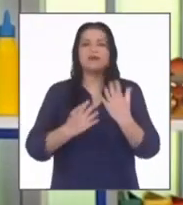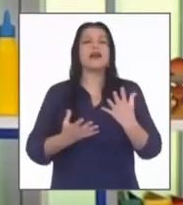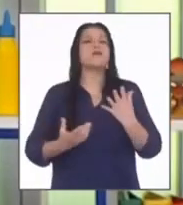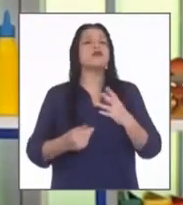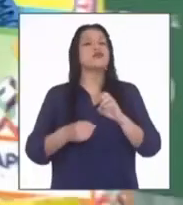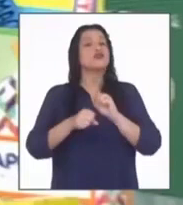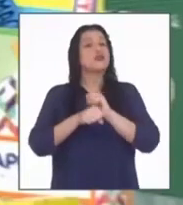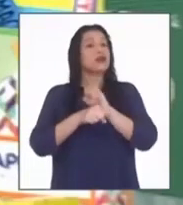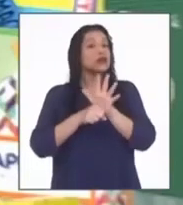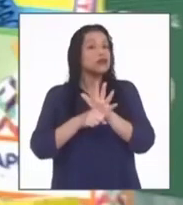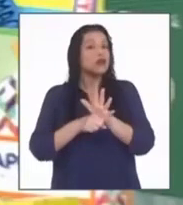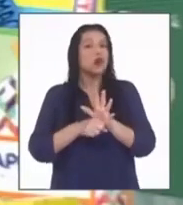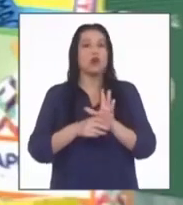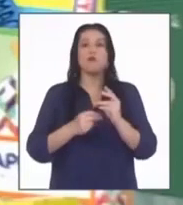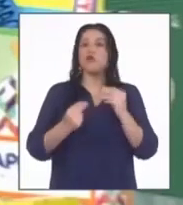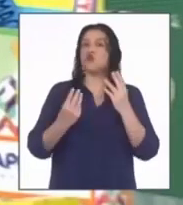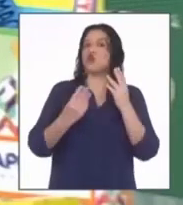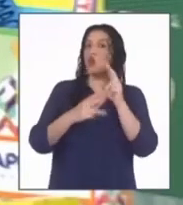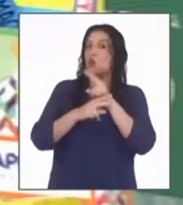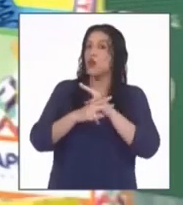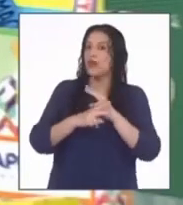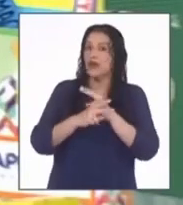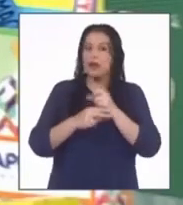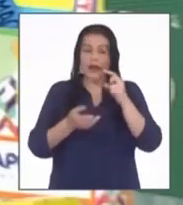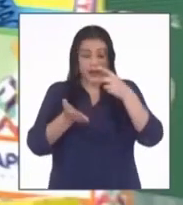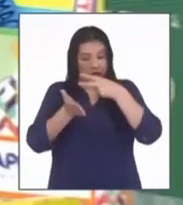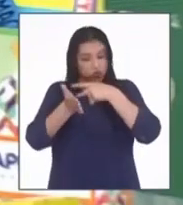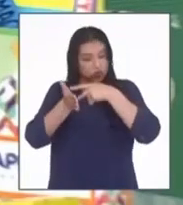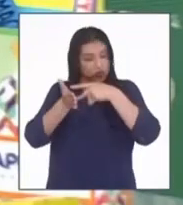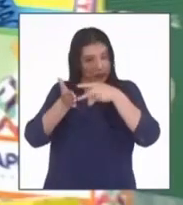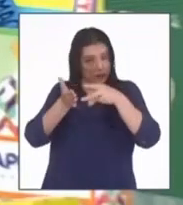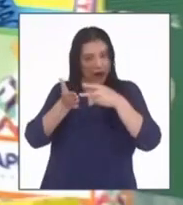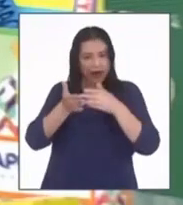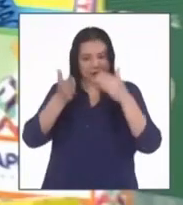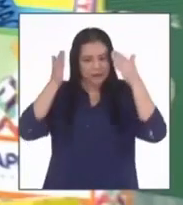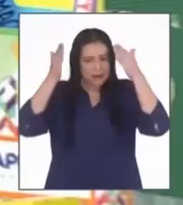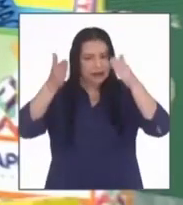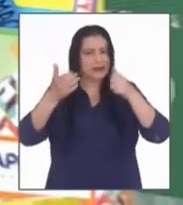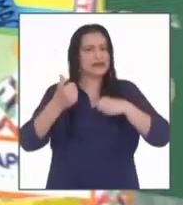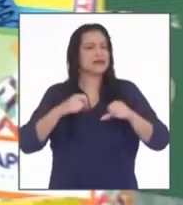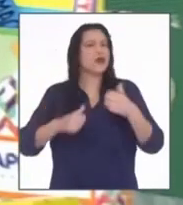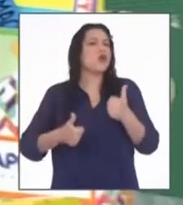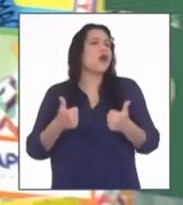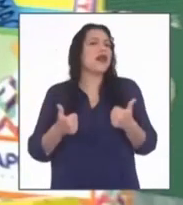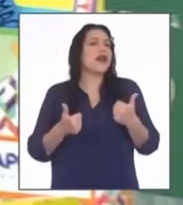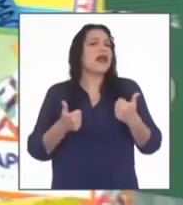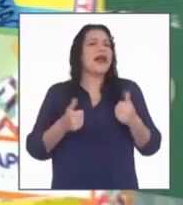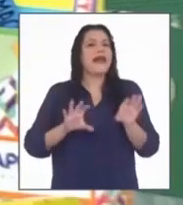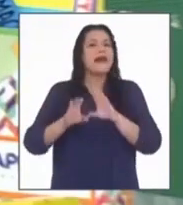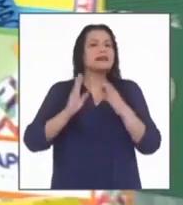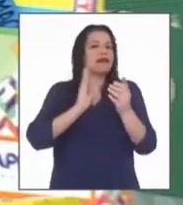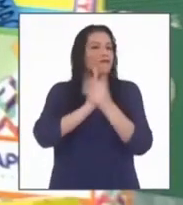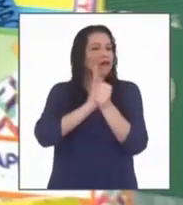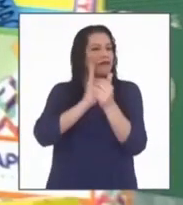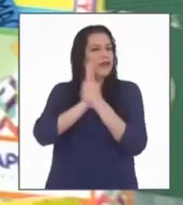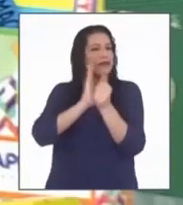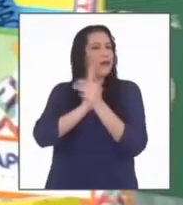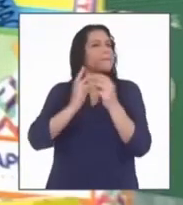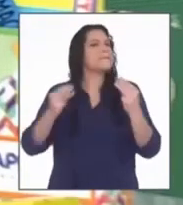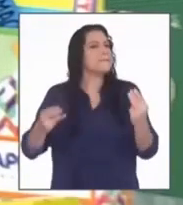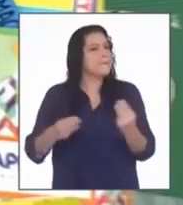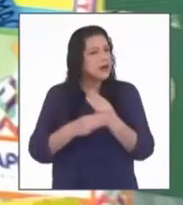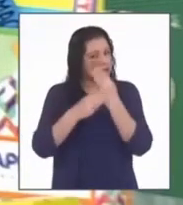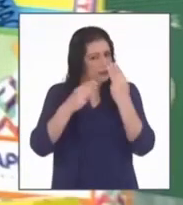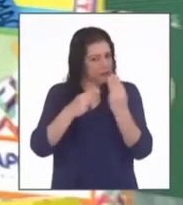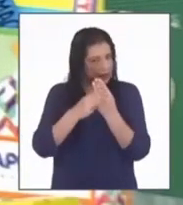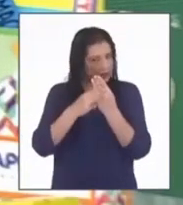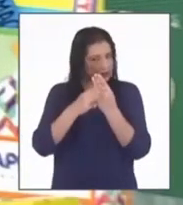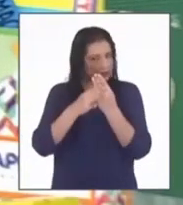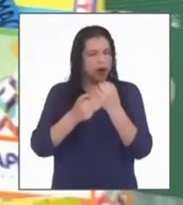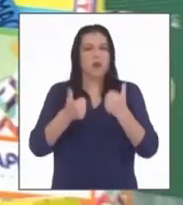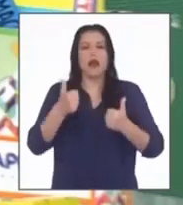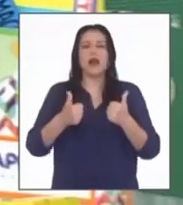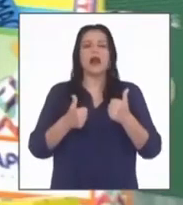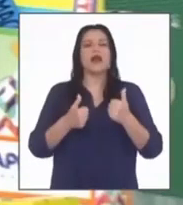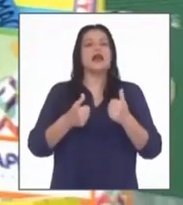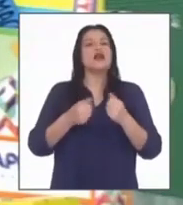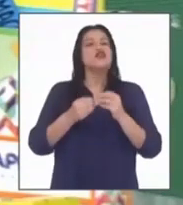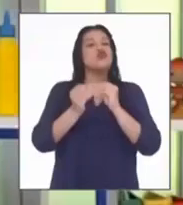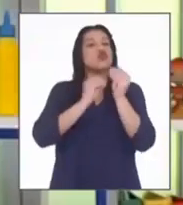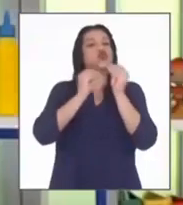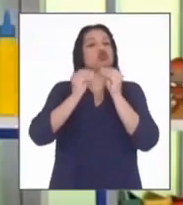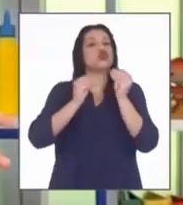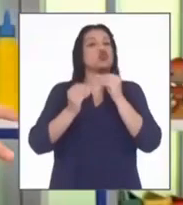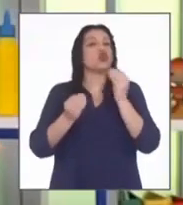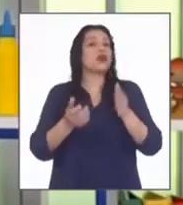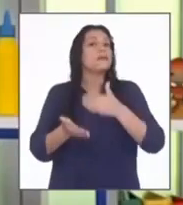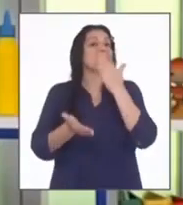mucha cautela. Durante estas 2 semanas nuestras actividades han estado centradas en desarrollar la competencia matemática. Resuelve problemas de